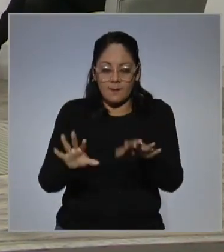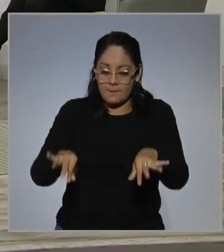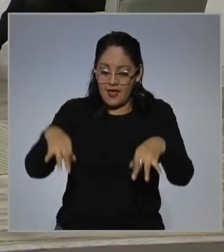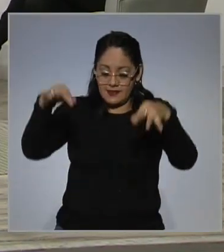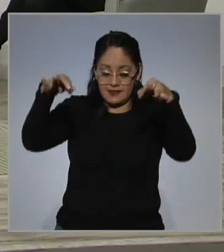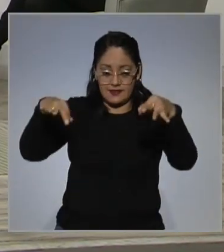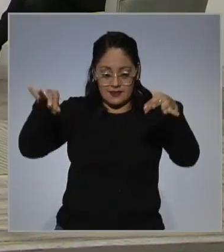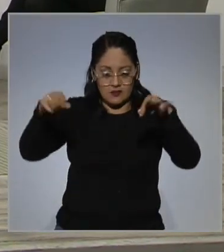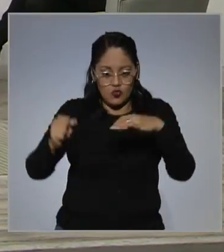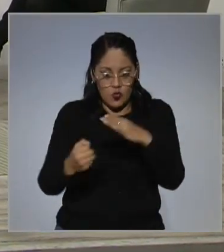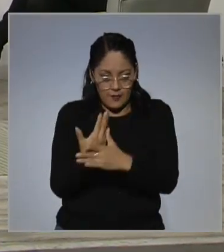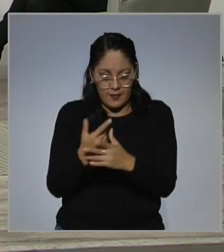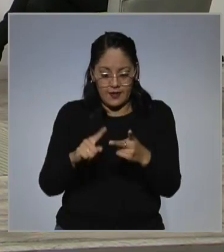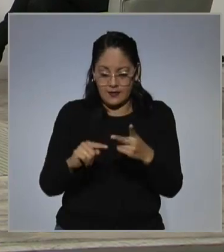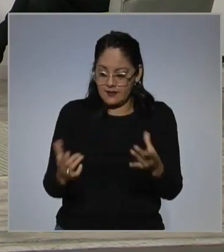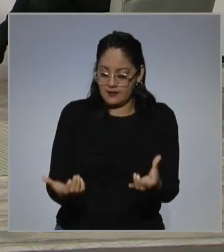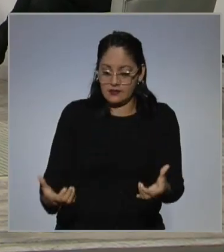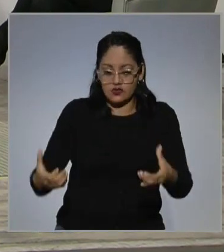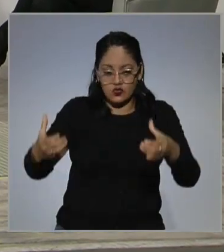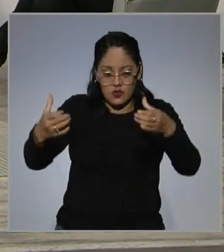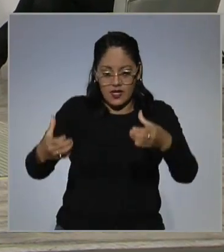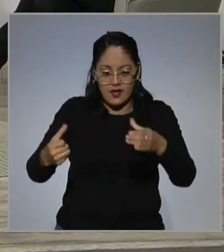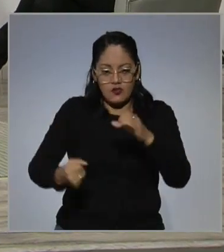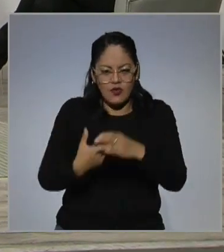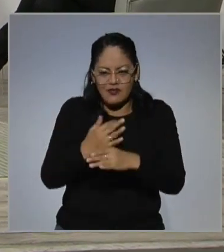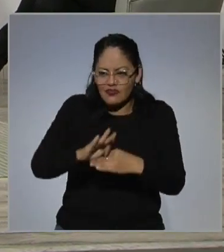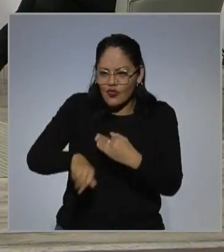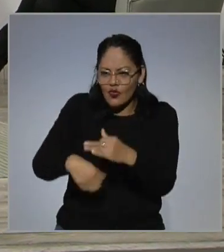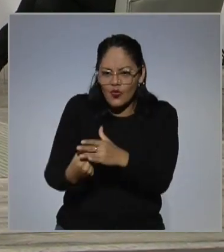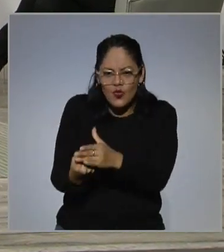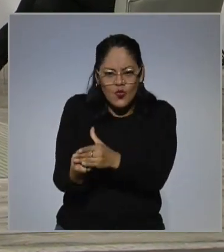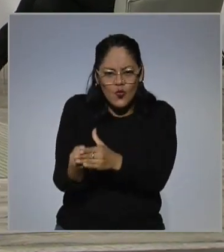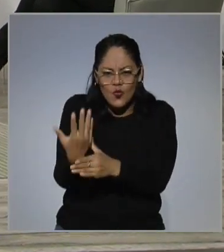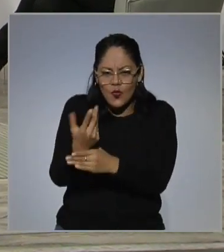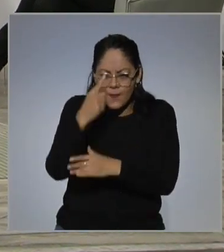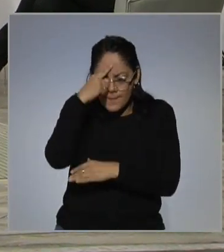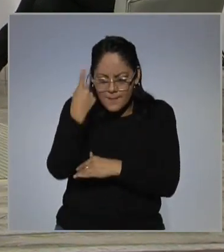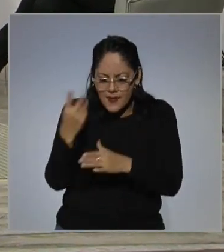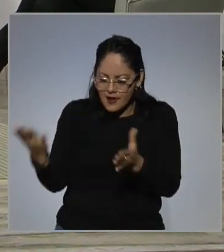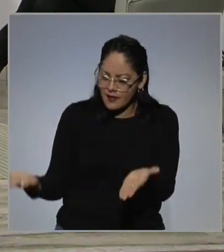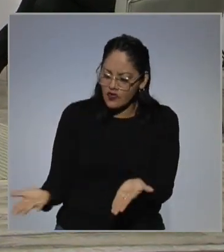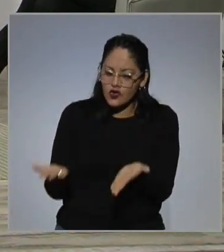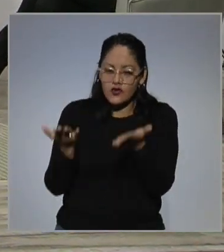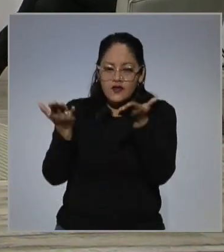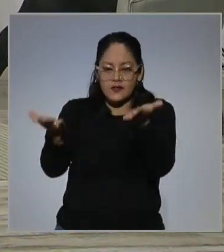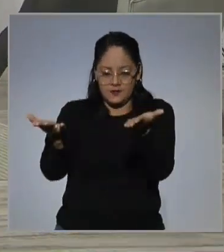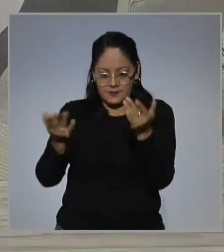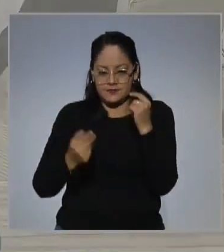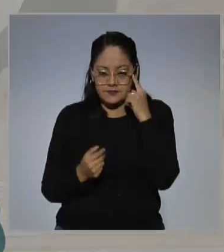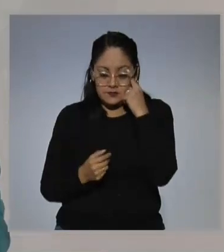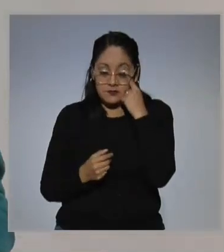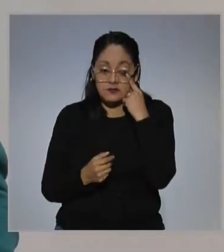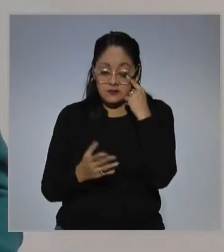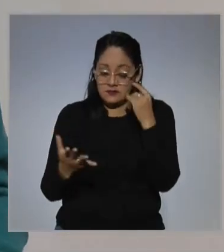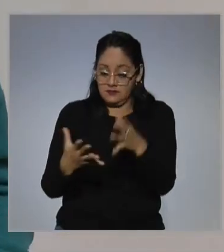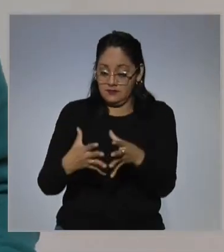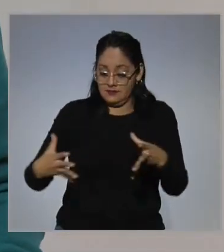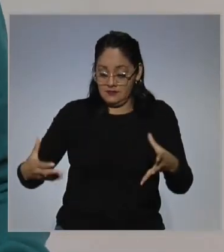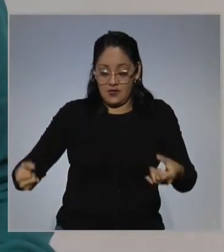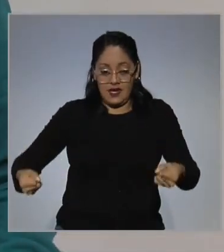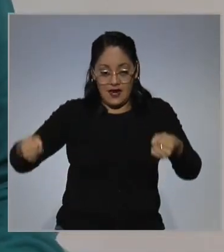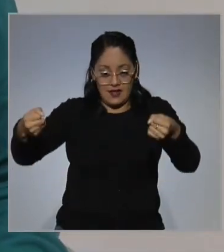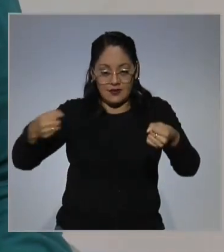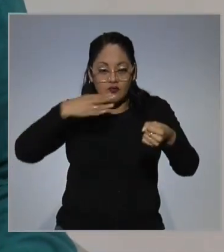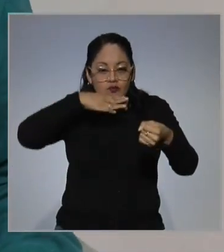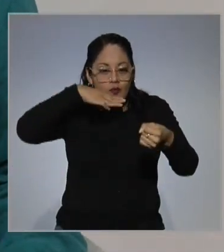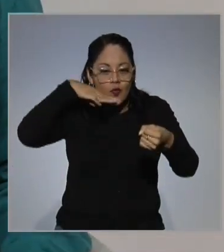nuevo, cazuela nueva, todo nuevo, porque era para la ofrenda. Y eran casos grandes de mole